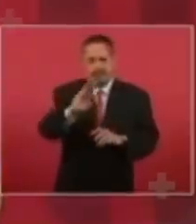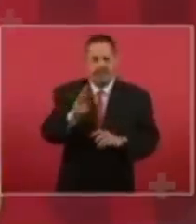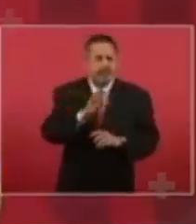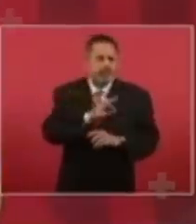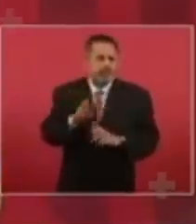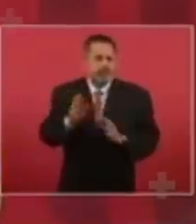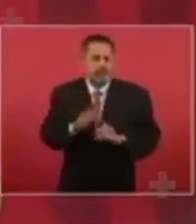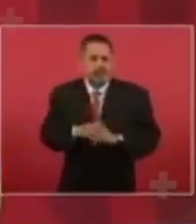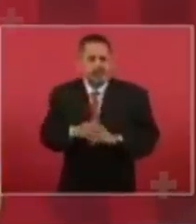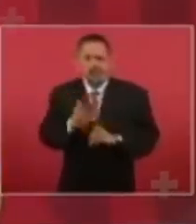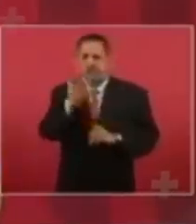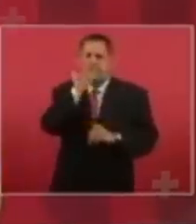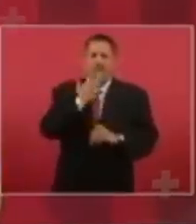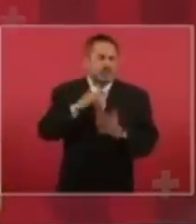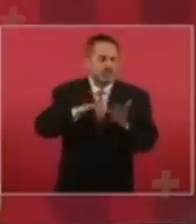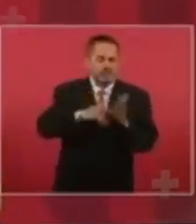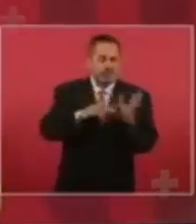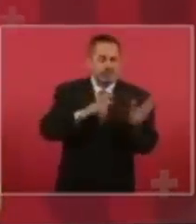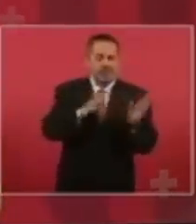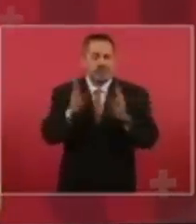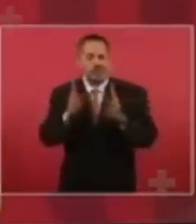que ya no haya horario de verano,